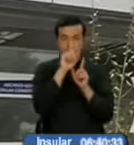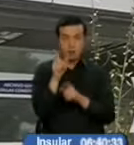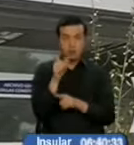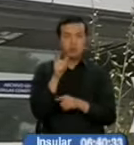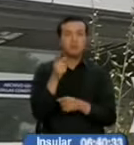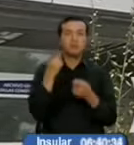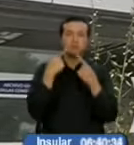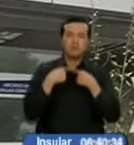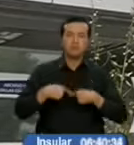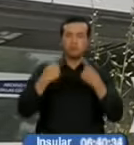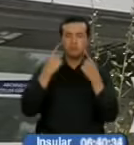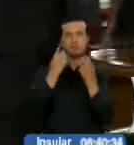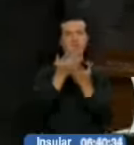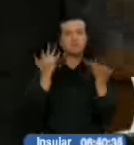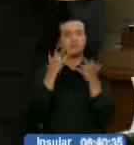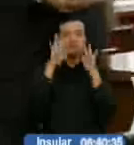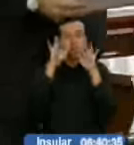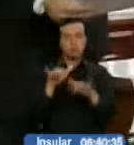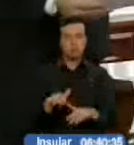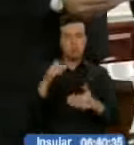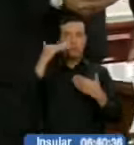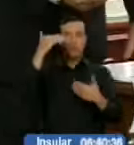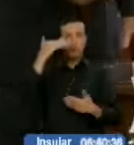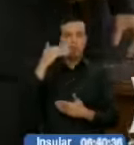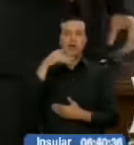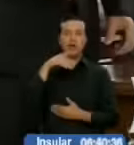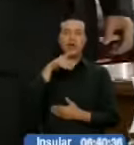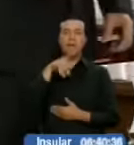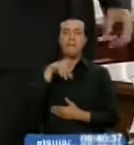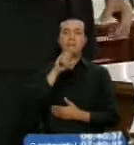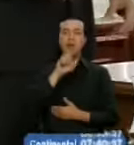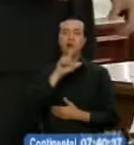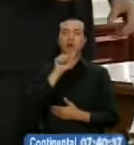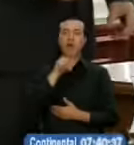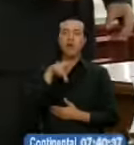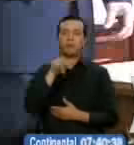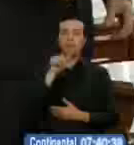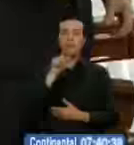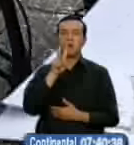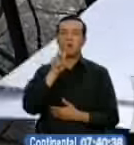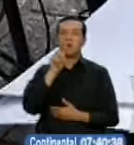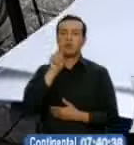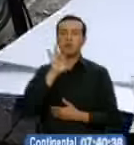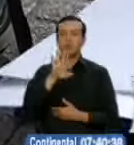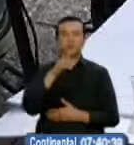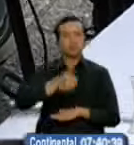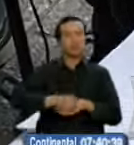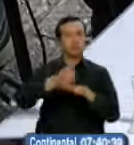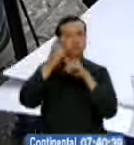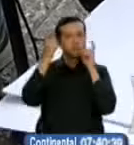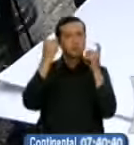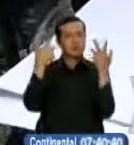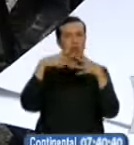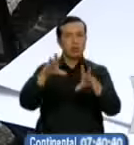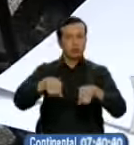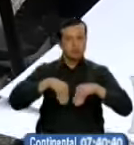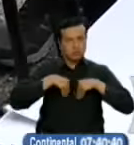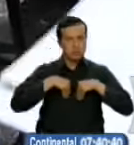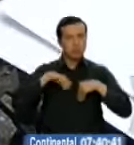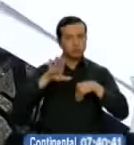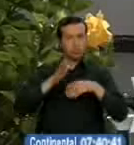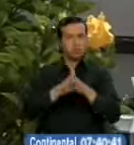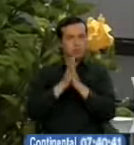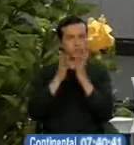de prensa y basados en declaraciones de la secretaria de la Política, Paola Pavón, el máximo organismo de control constitucional ya habría admitido a trámite dicho